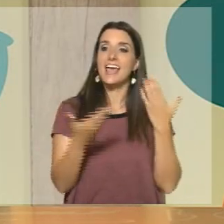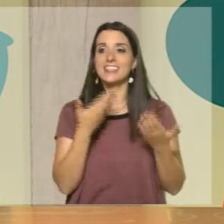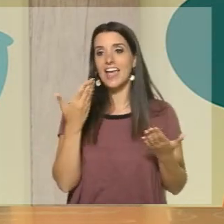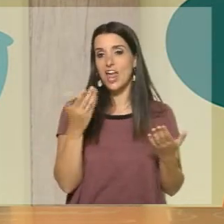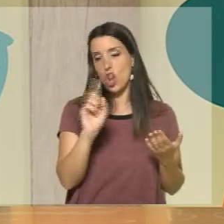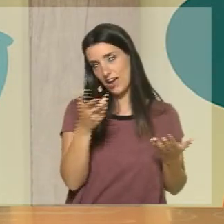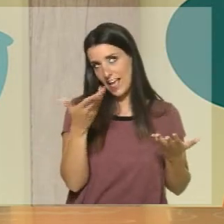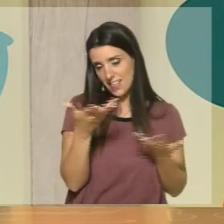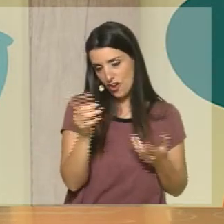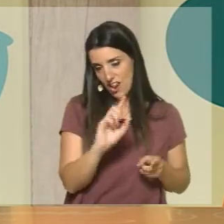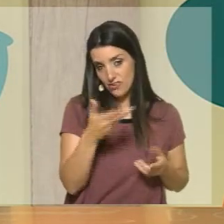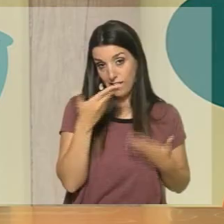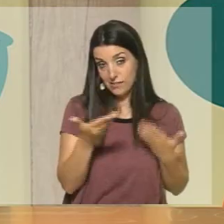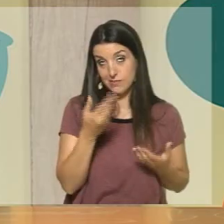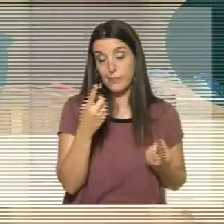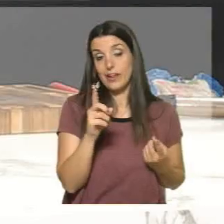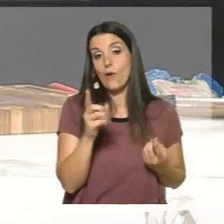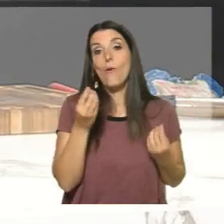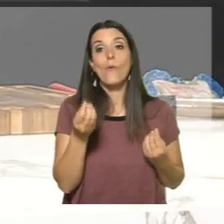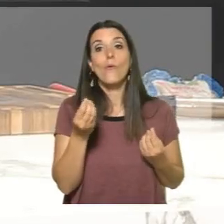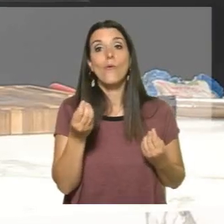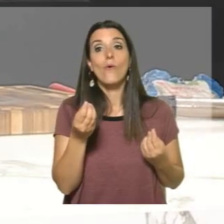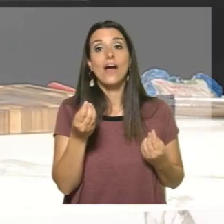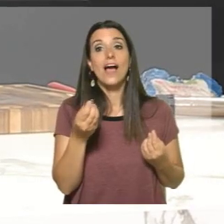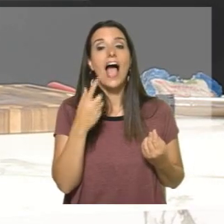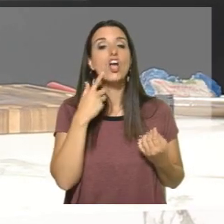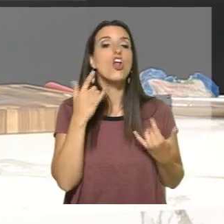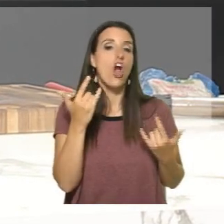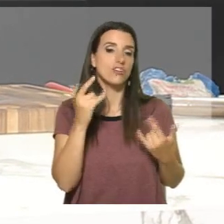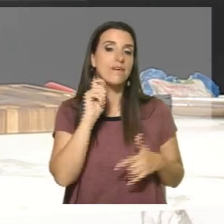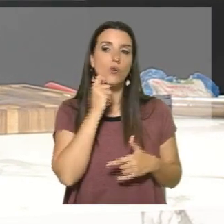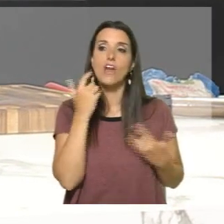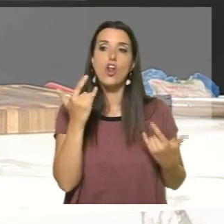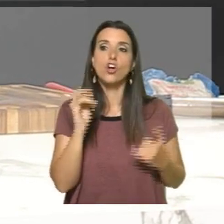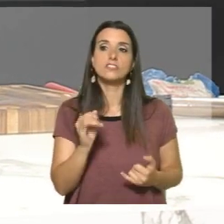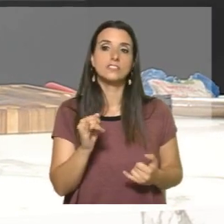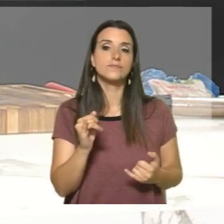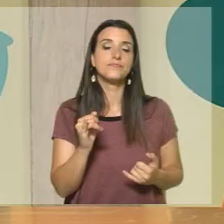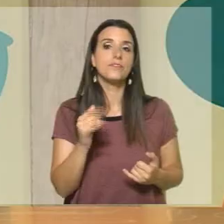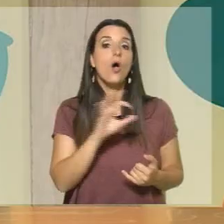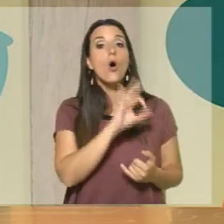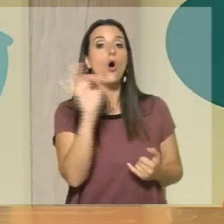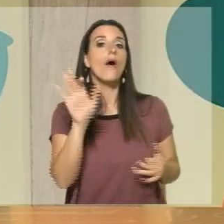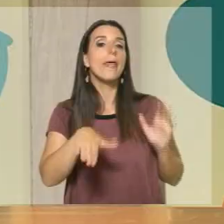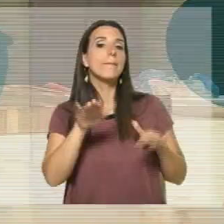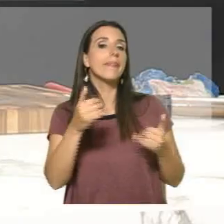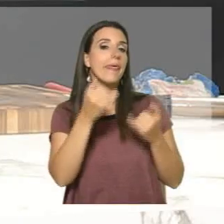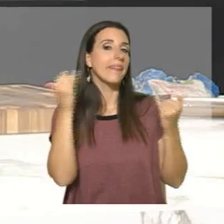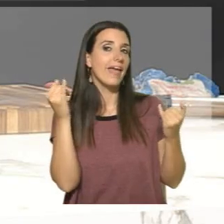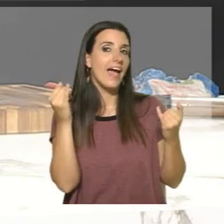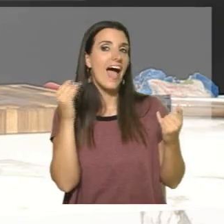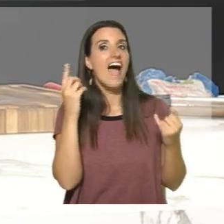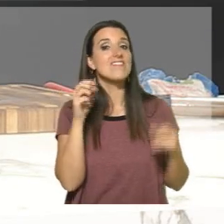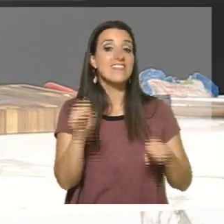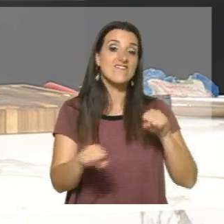cantes, obvio, antes de que me digas. No sé, algo pero en inglés. A rock, vos sos más para el rock. Sí. O depende el día. No, capaz que te la bici